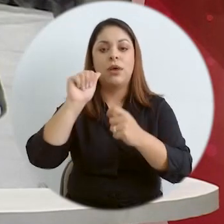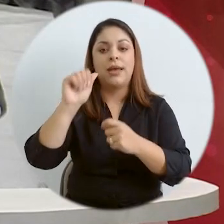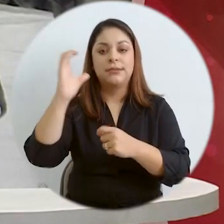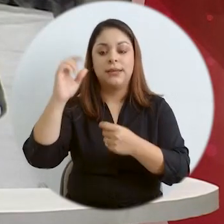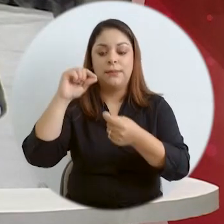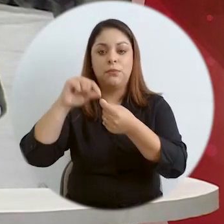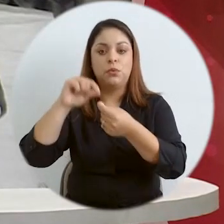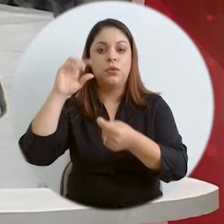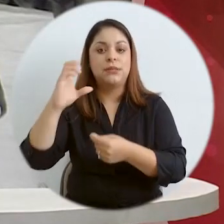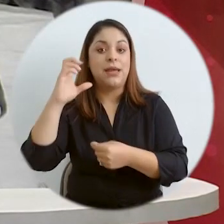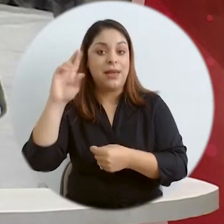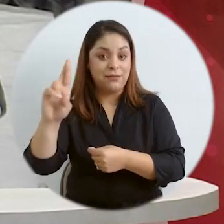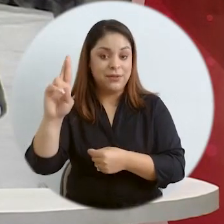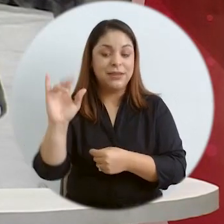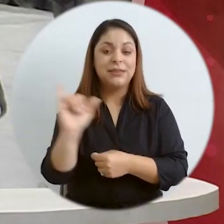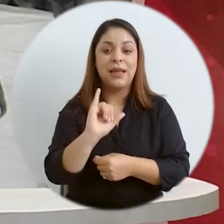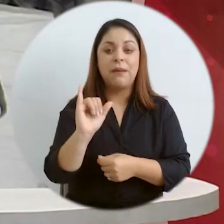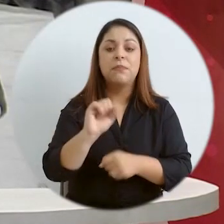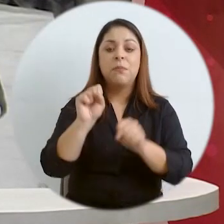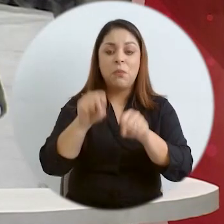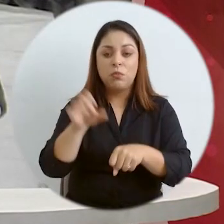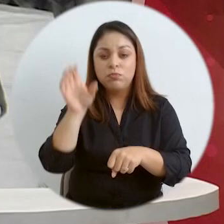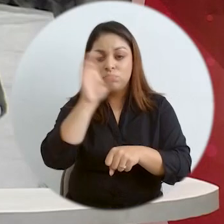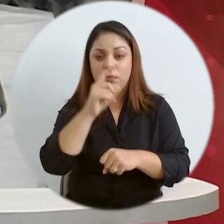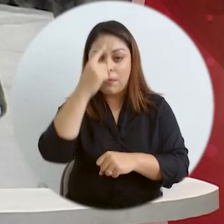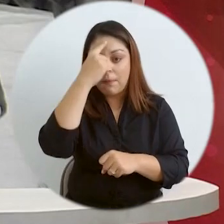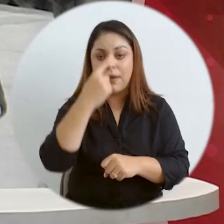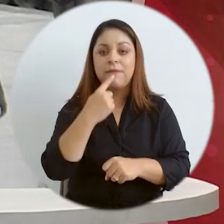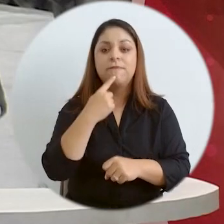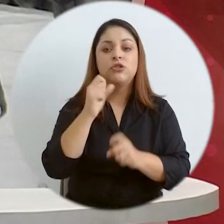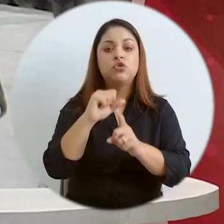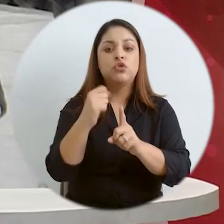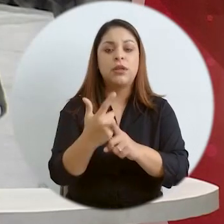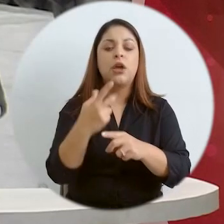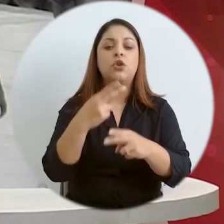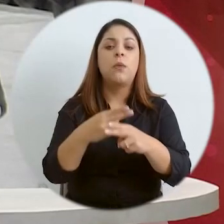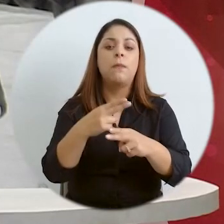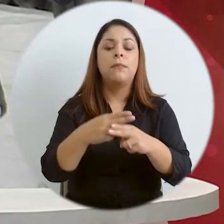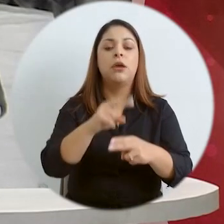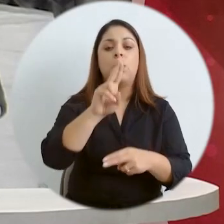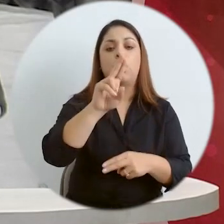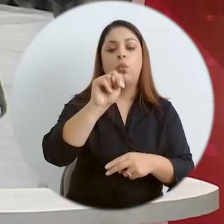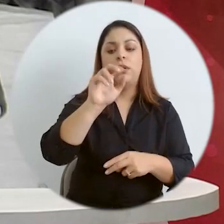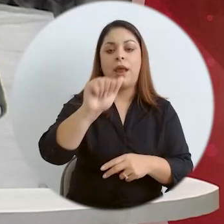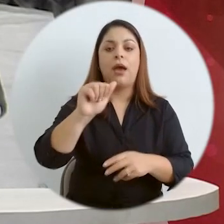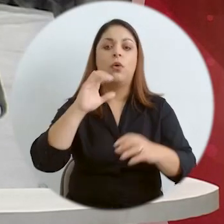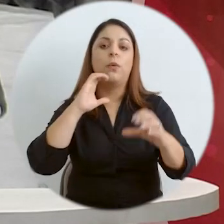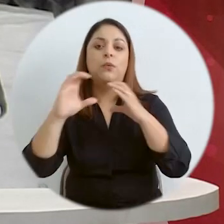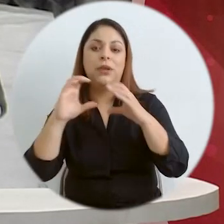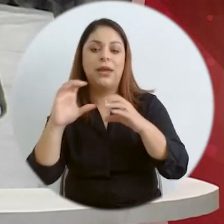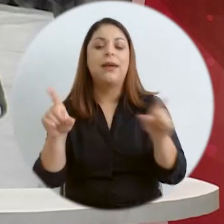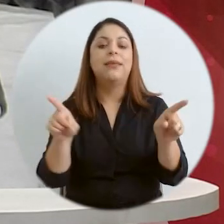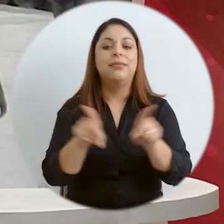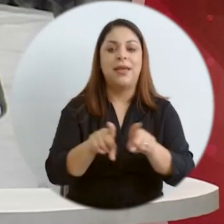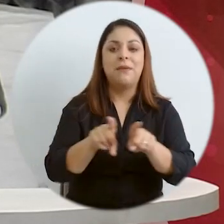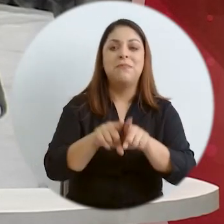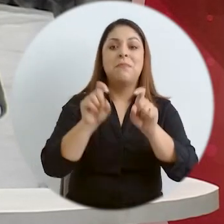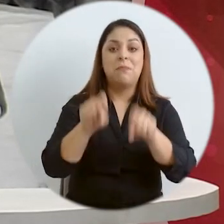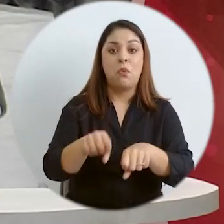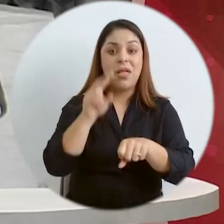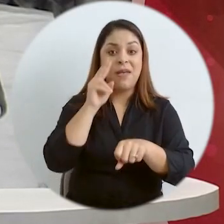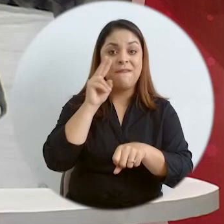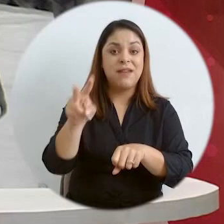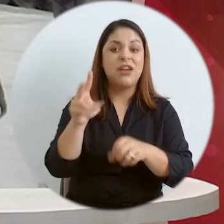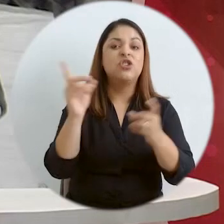www.unacomunica.una.ac.cr. También nos puede ubicar en nuestros perfiles sociales bajo el nombre de Una Comunica, y también puede consumir Una Mirada en